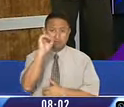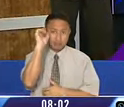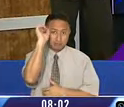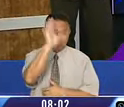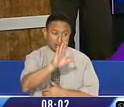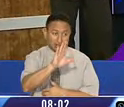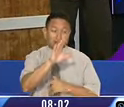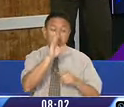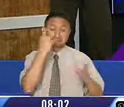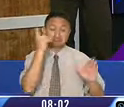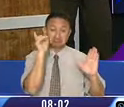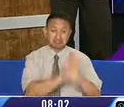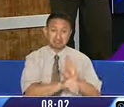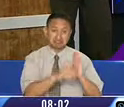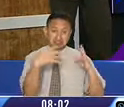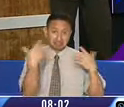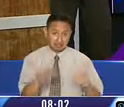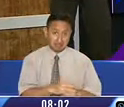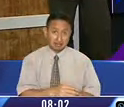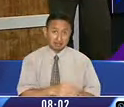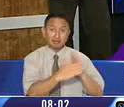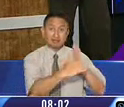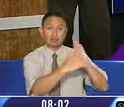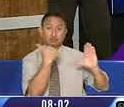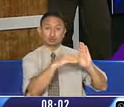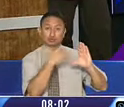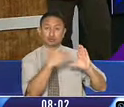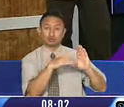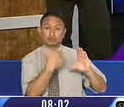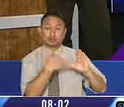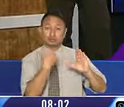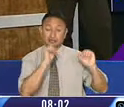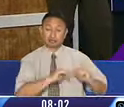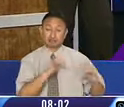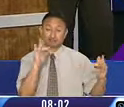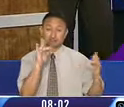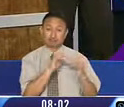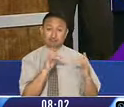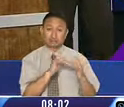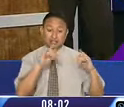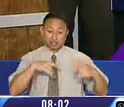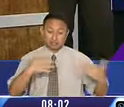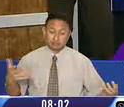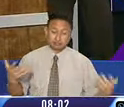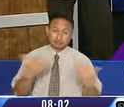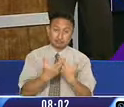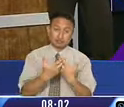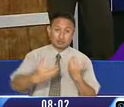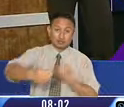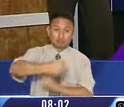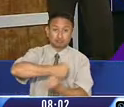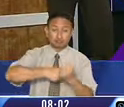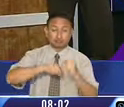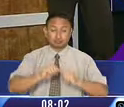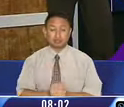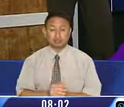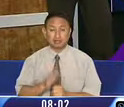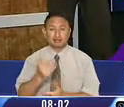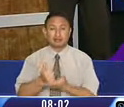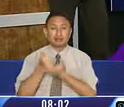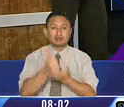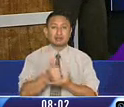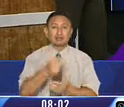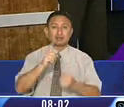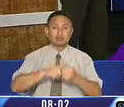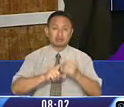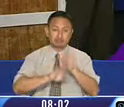098-518-4393. Ese es nuestro número para que usted haga contacto con nosotros. De esta manera, trabajamos incansablemente por el bienestar de la ciudad que